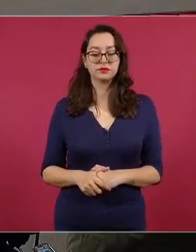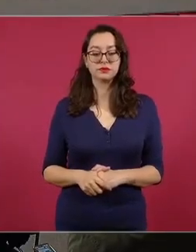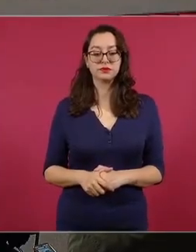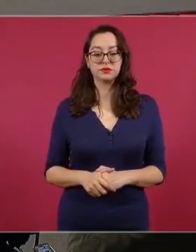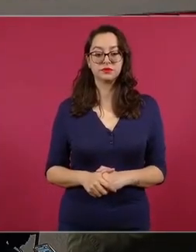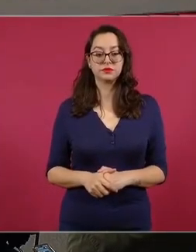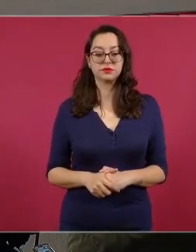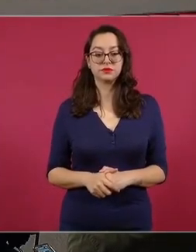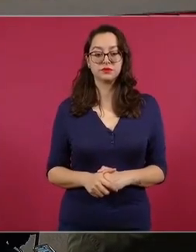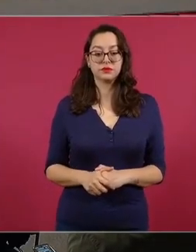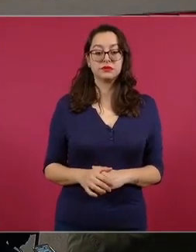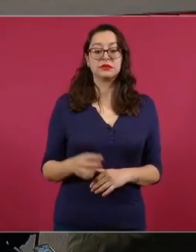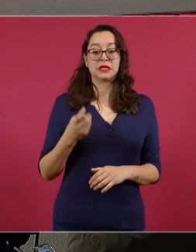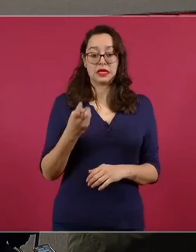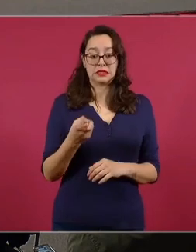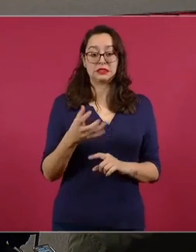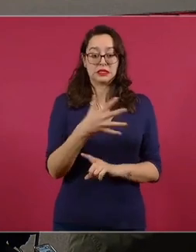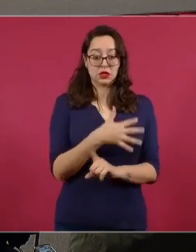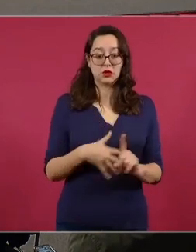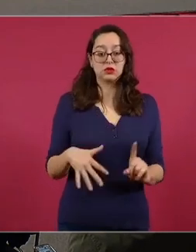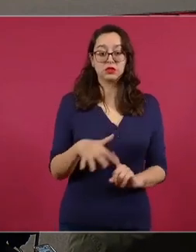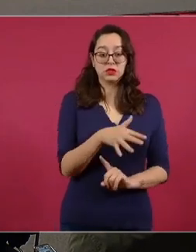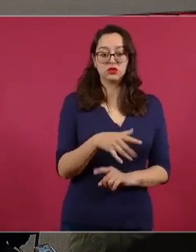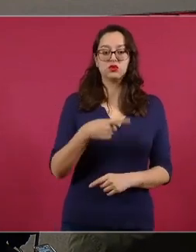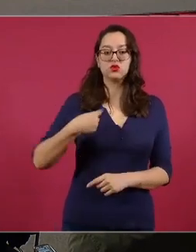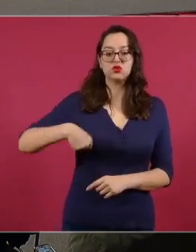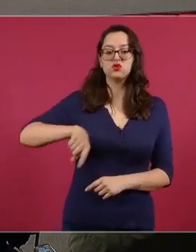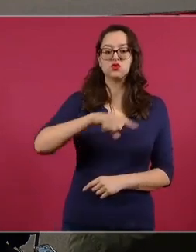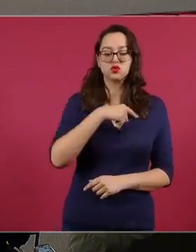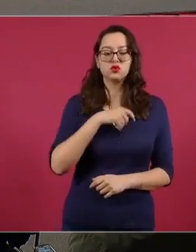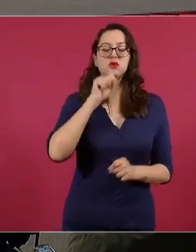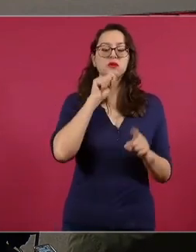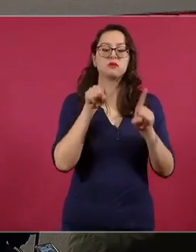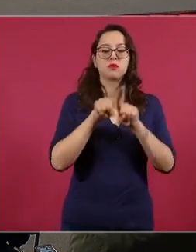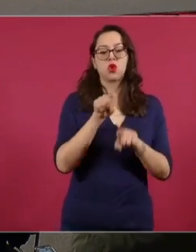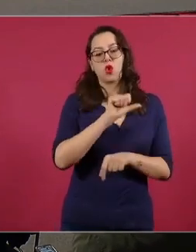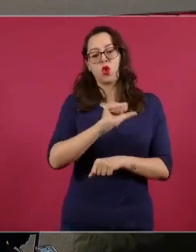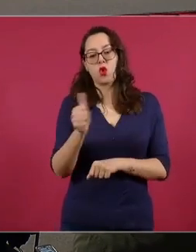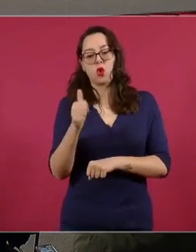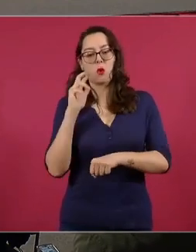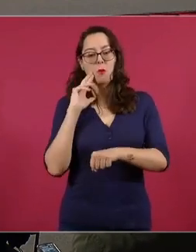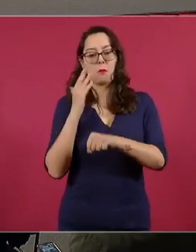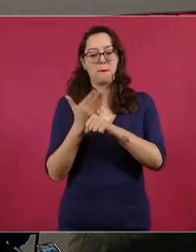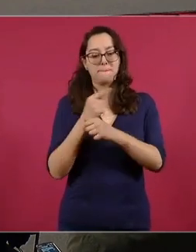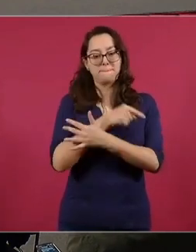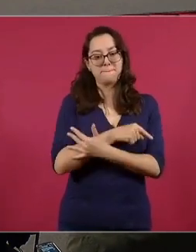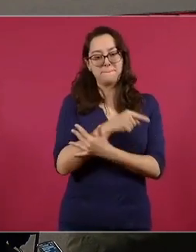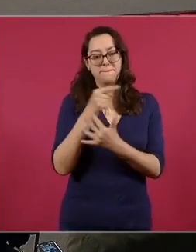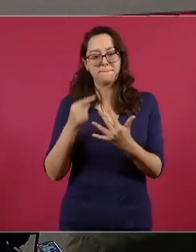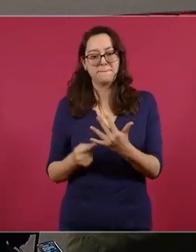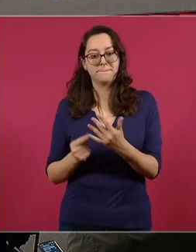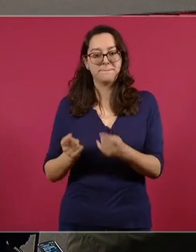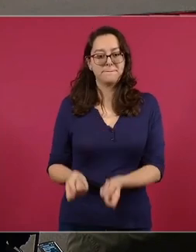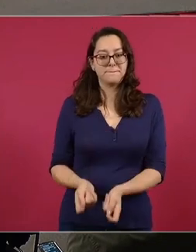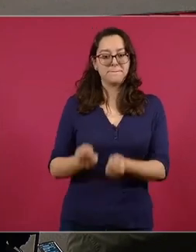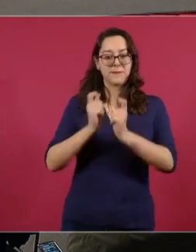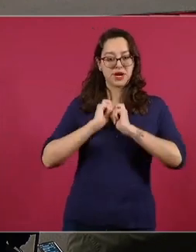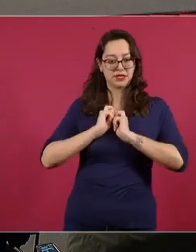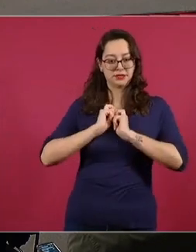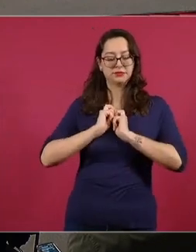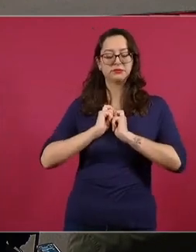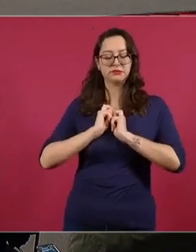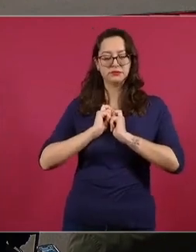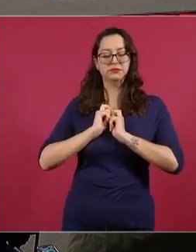Tiene también la UIF una serie de otras funciones, siempre relacionadas con lo que acabo de mencionar, obviamente,